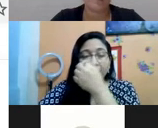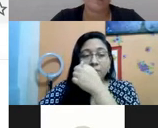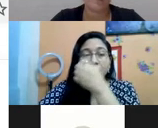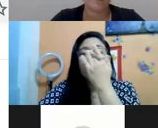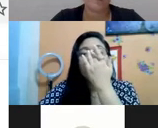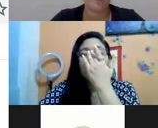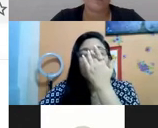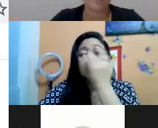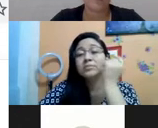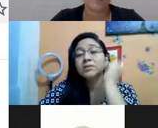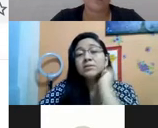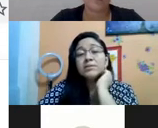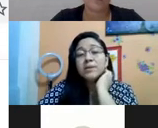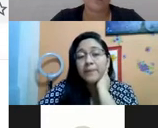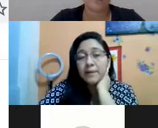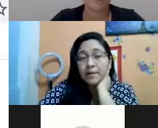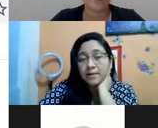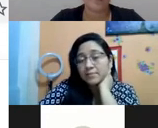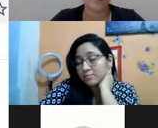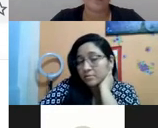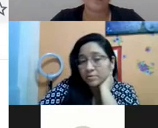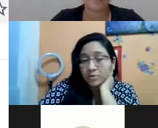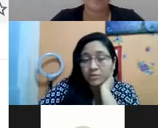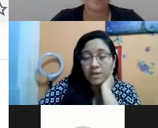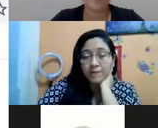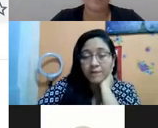Entonces, para recordar un poco, ¿sí? Siempre